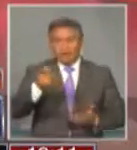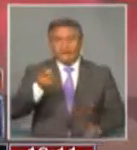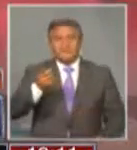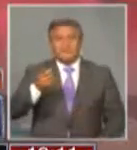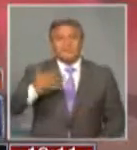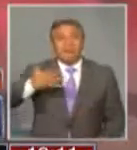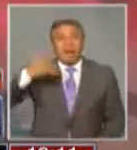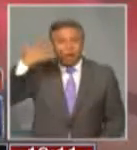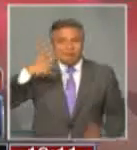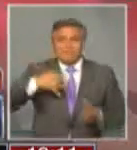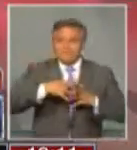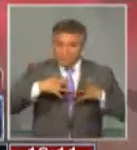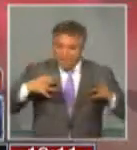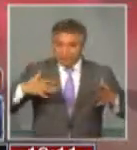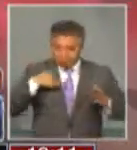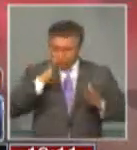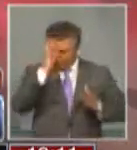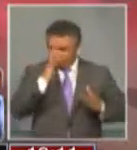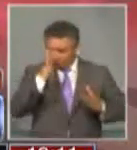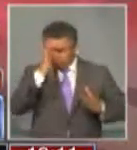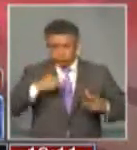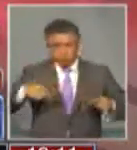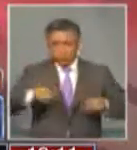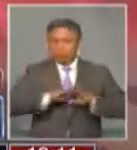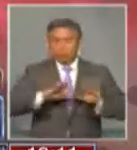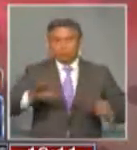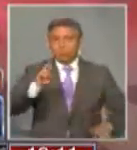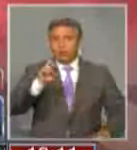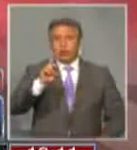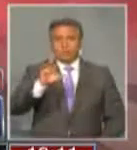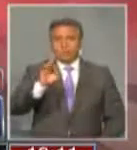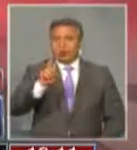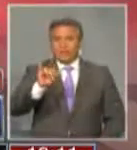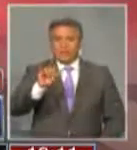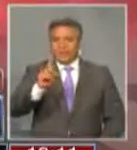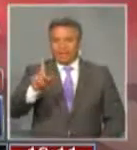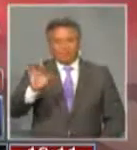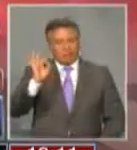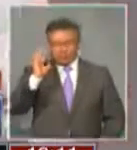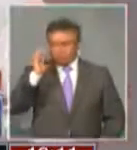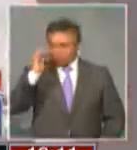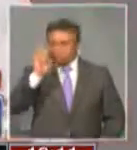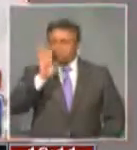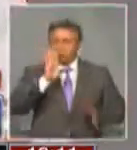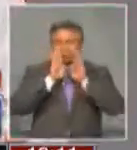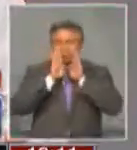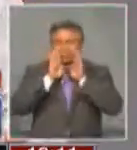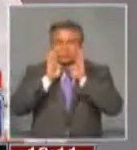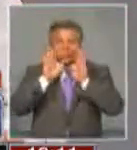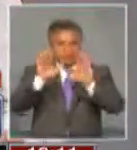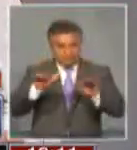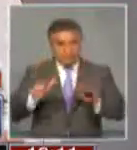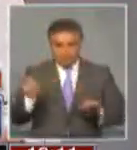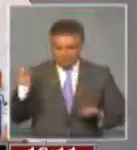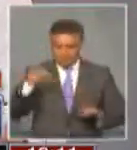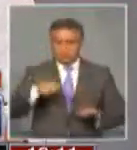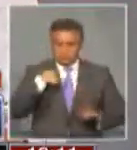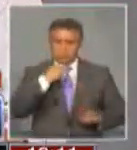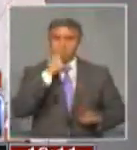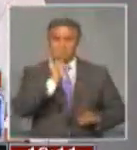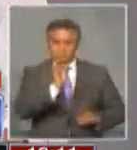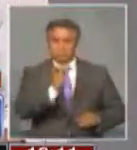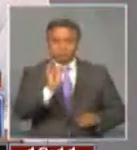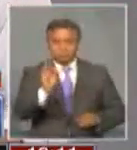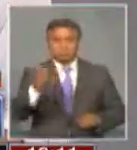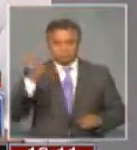importante que hemos construido los propios funcionarios es la probidad. Y ustedes mismos, aquí mismo estuvimos en este estudio comentando y relatando que